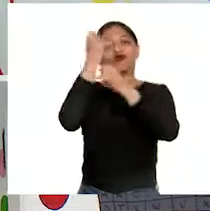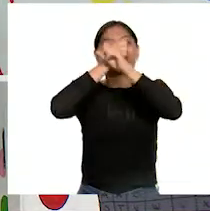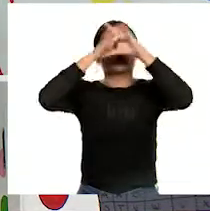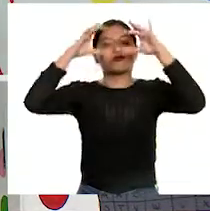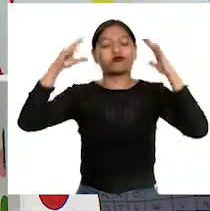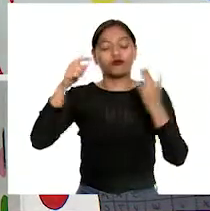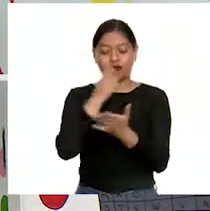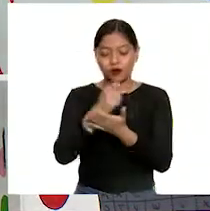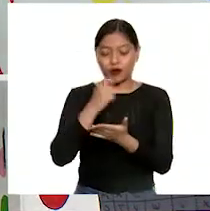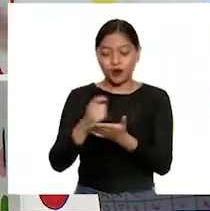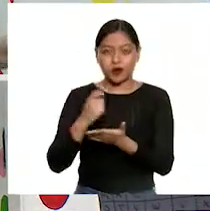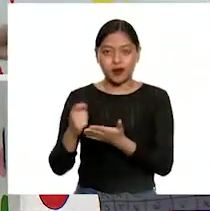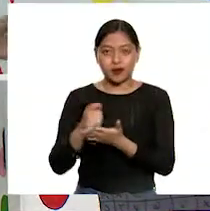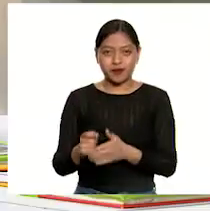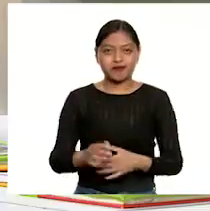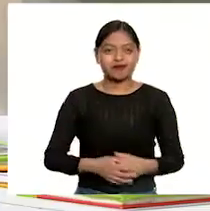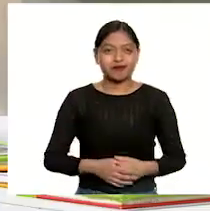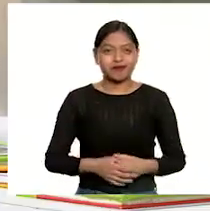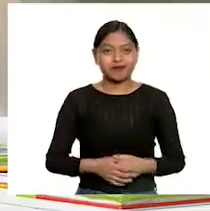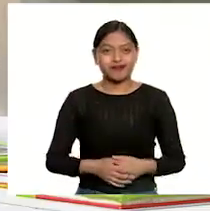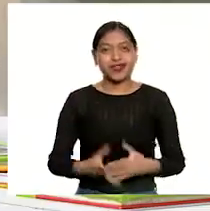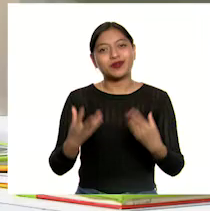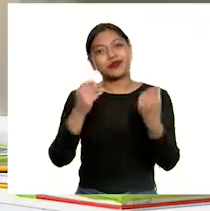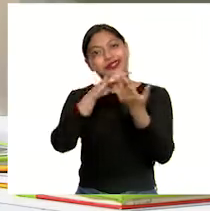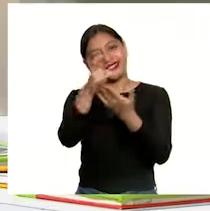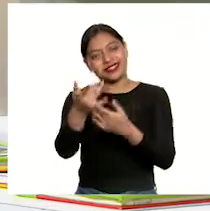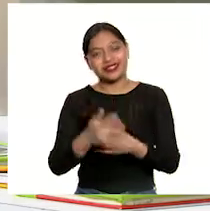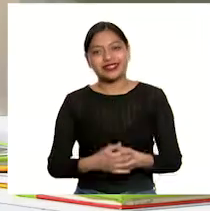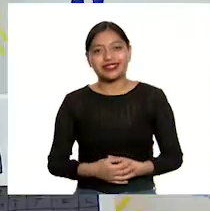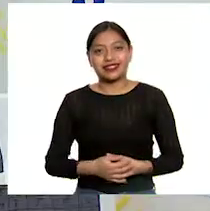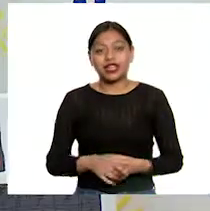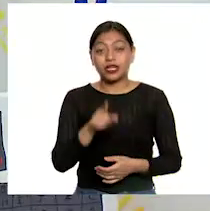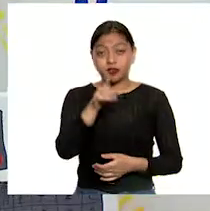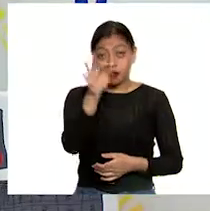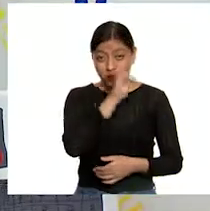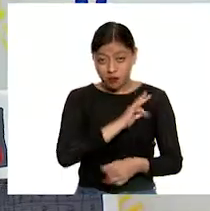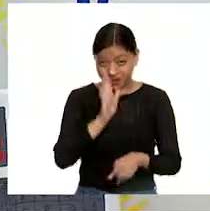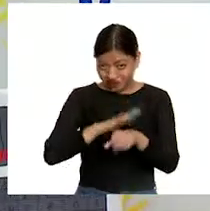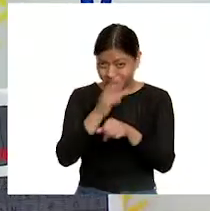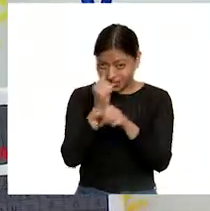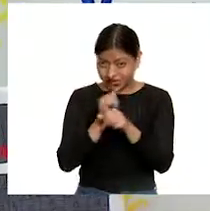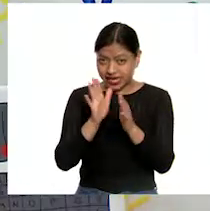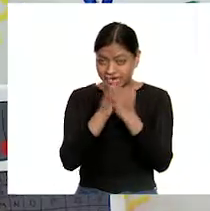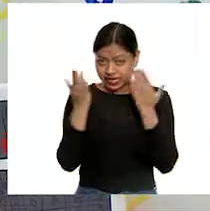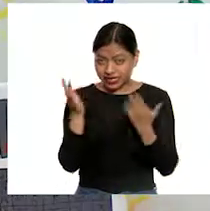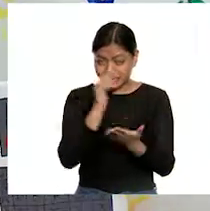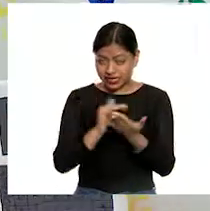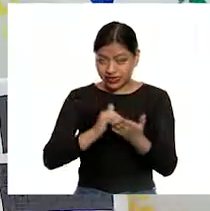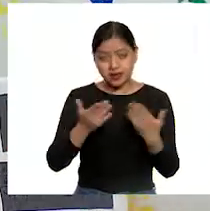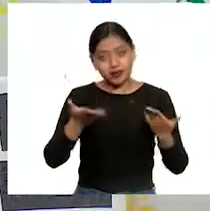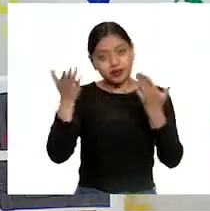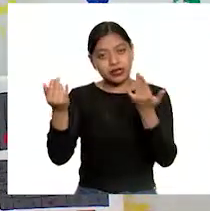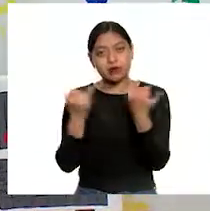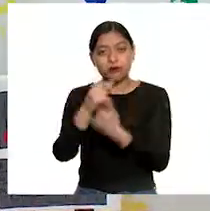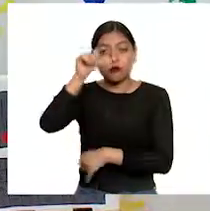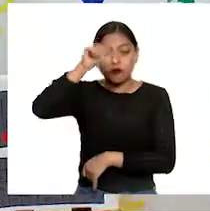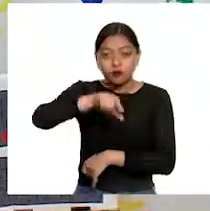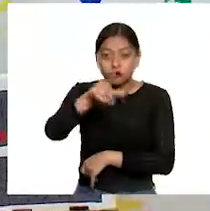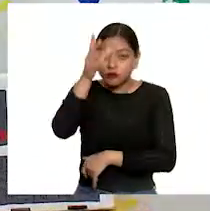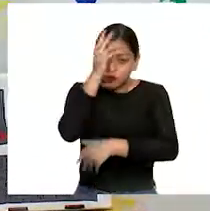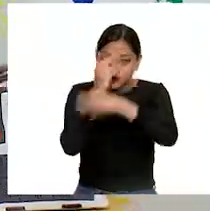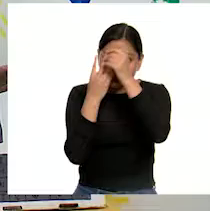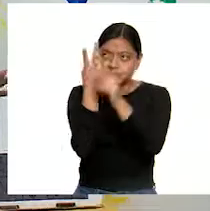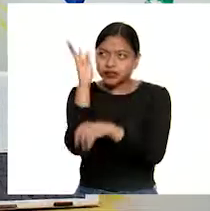imaginación y su creatividad al máximo. Muchísimas gracias. Y a ti te recuerdo que si te es posible, consultes otros libros y comenta el tema de hoy con tu